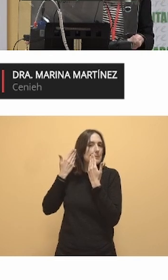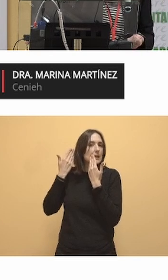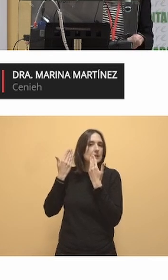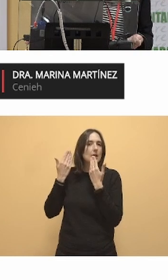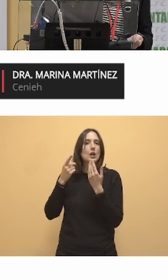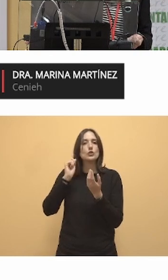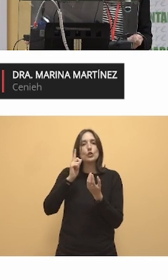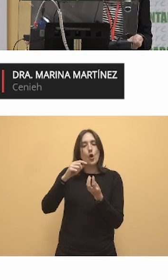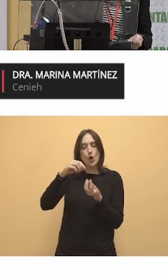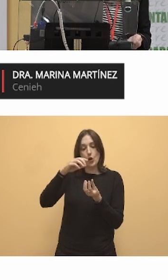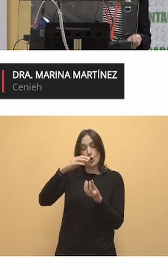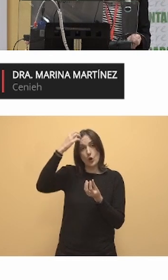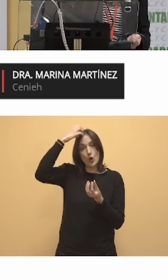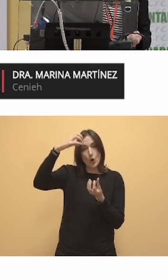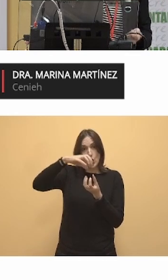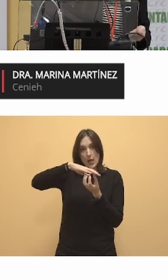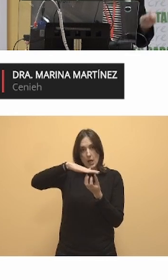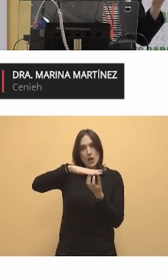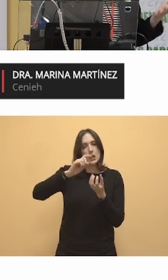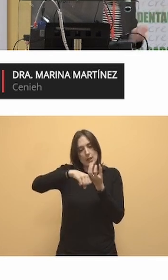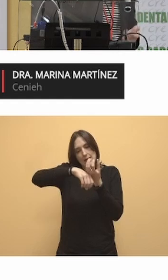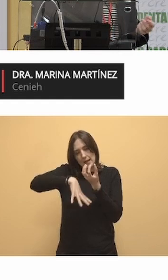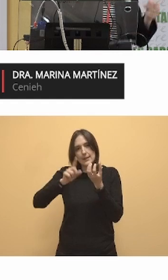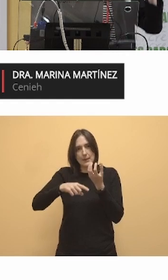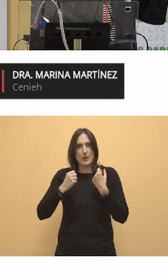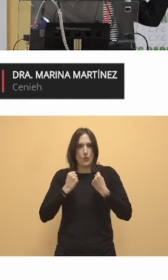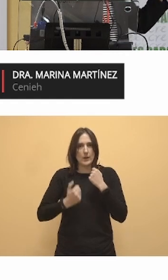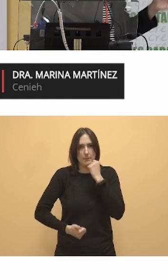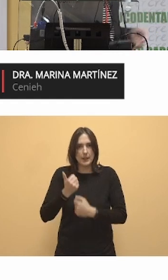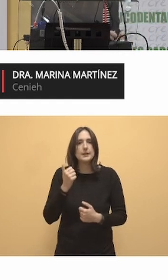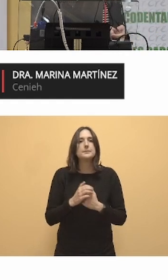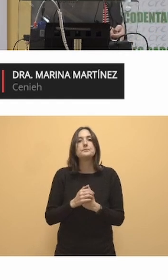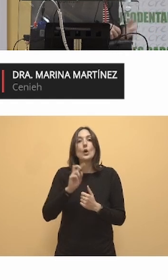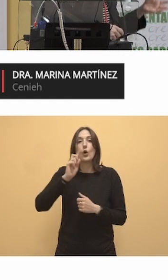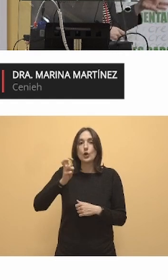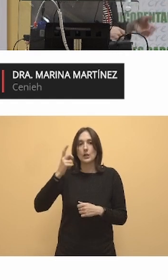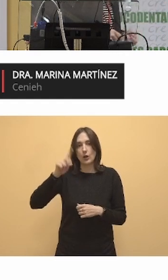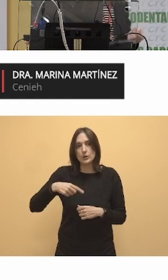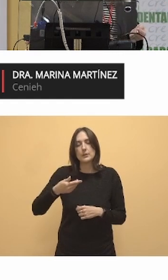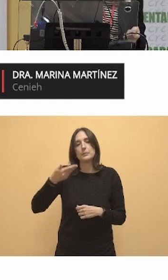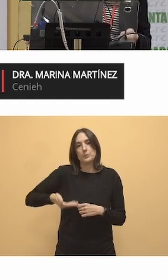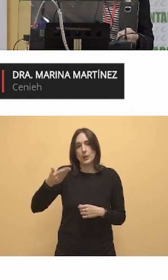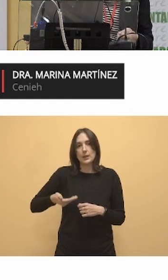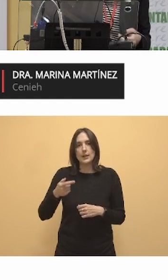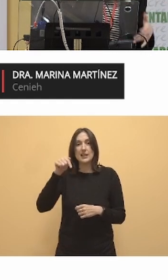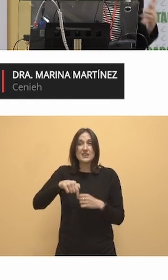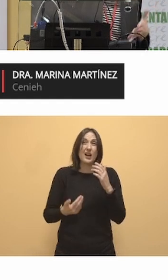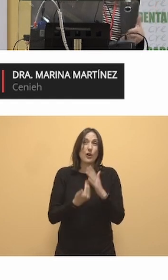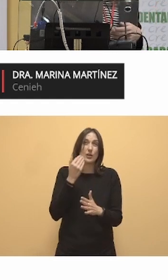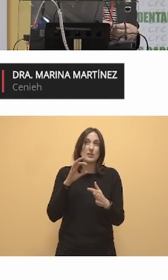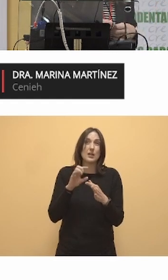también en las raíces. Y algo muy importante que viene al hilo de estas jornadas es